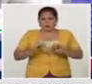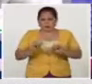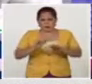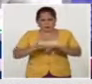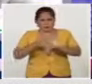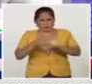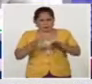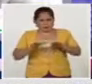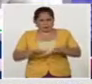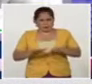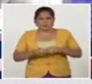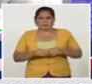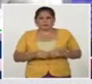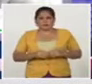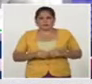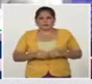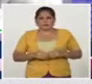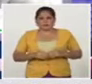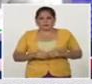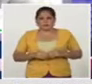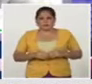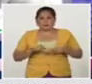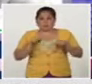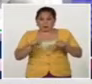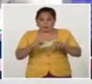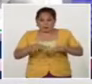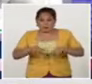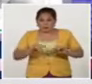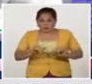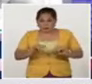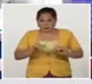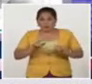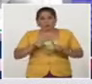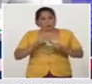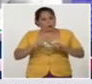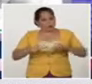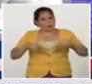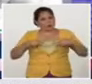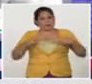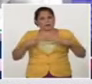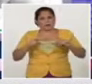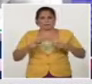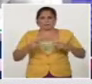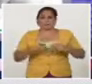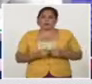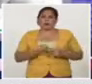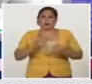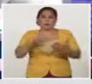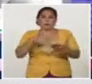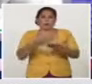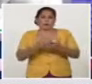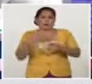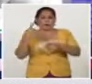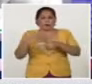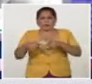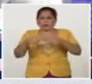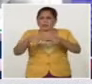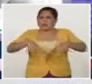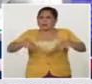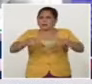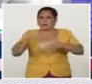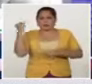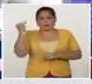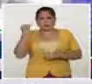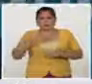compartir aún. Vamos a una pausa en este espacio informativo y enseguida regresamos con otras propuestas y la actualidad de la situación internacional.